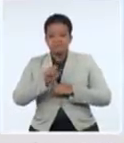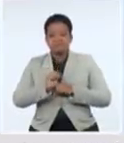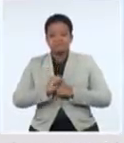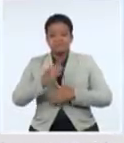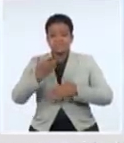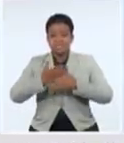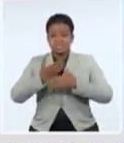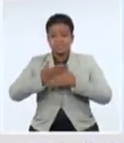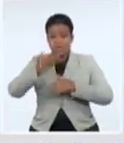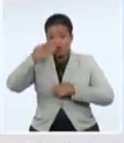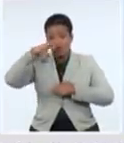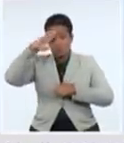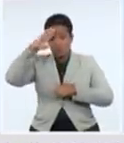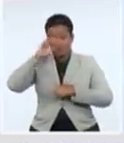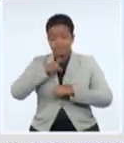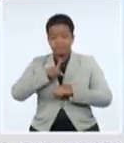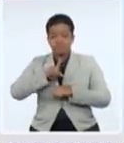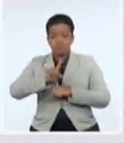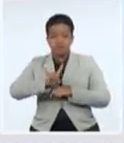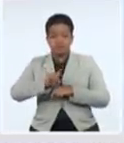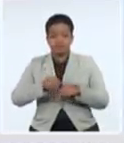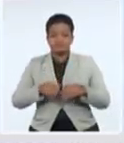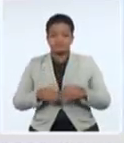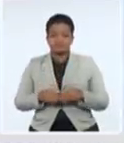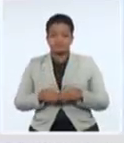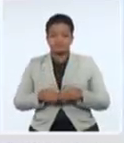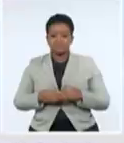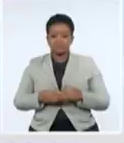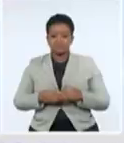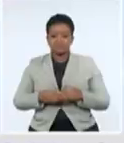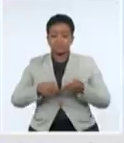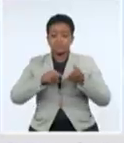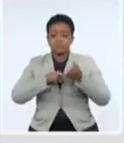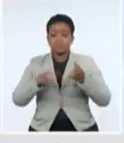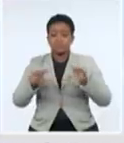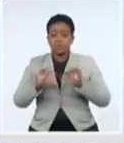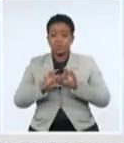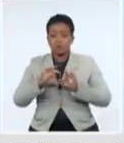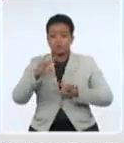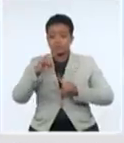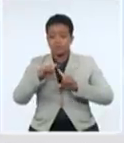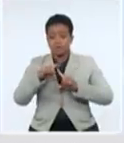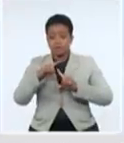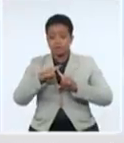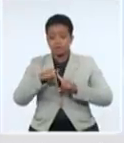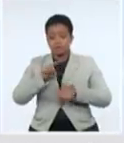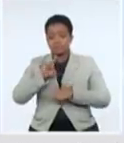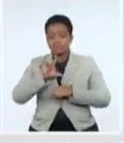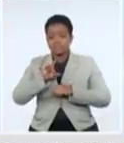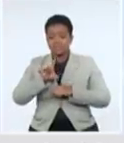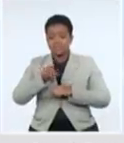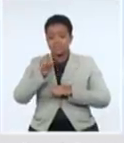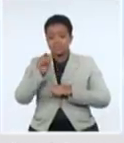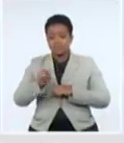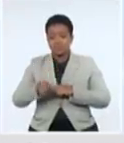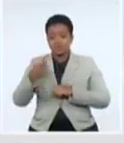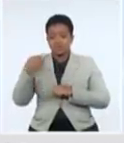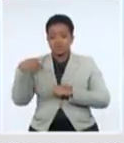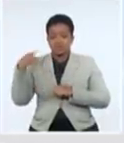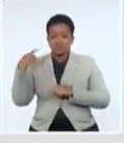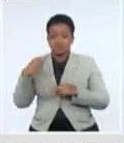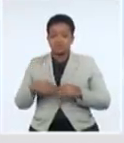Cuba con 19 casos y la provincia de Guantánamo con 15 casos en el día de